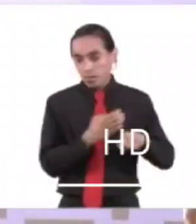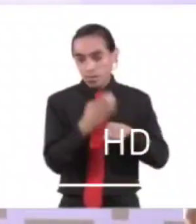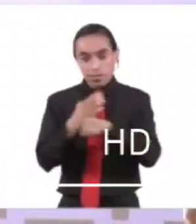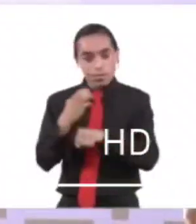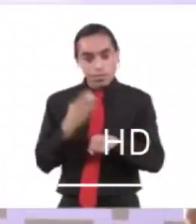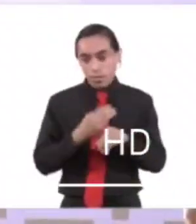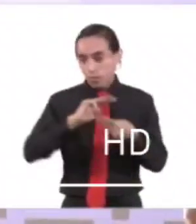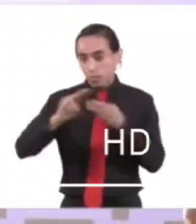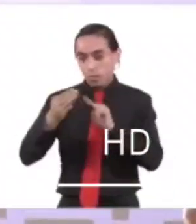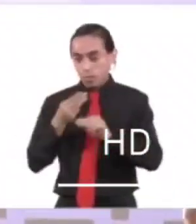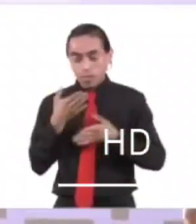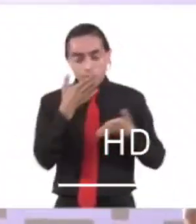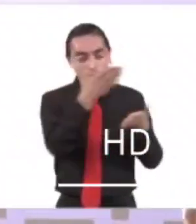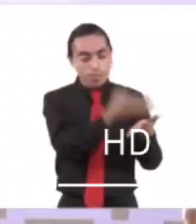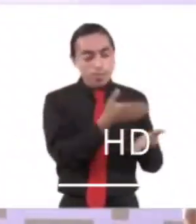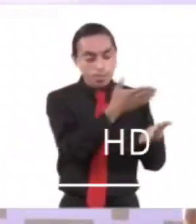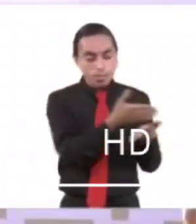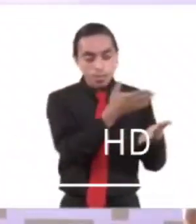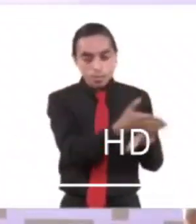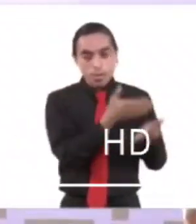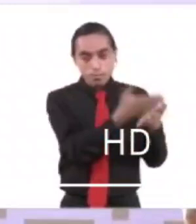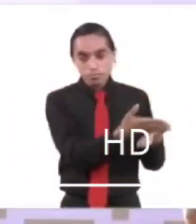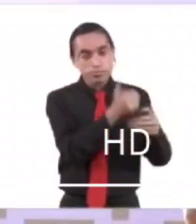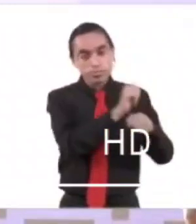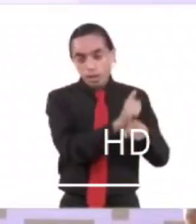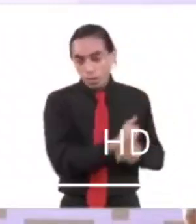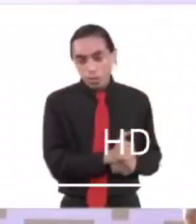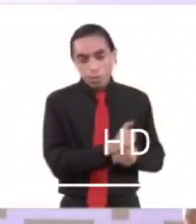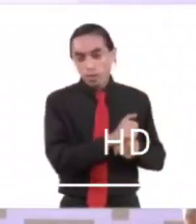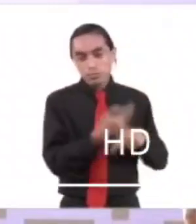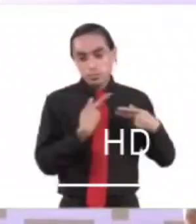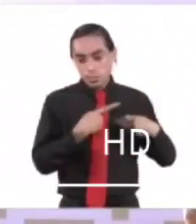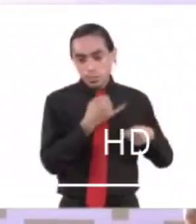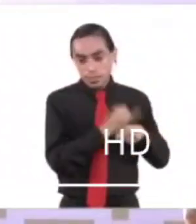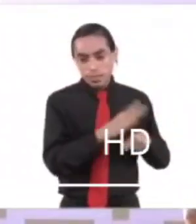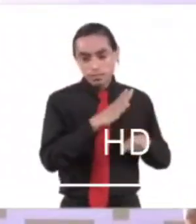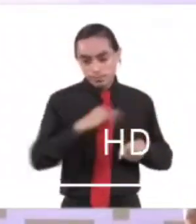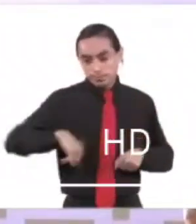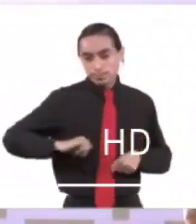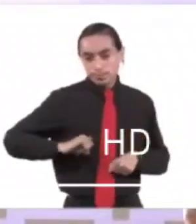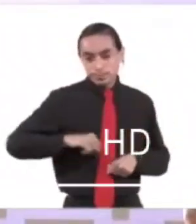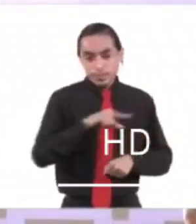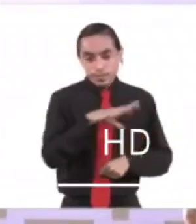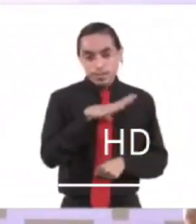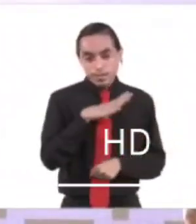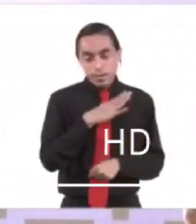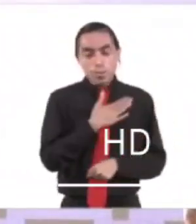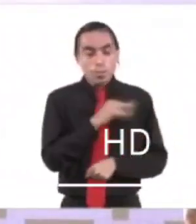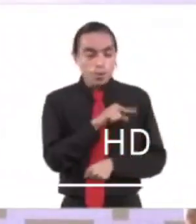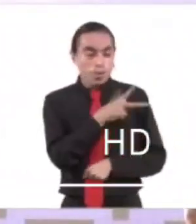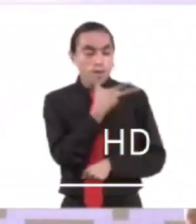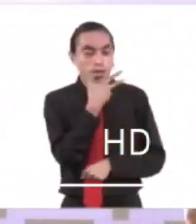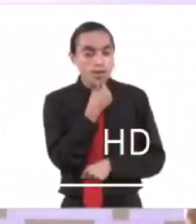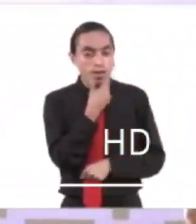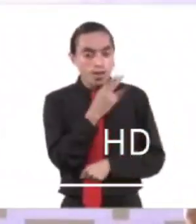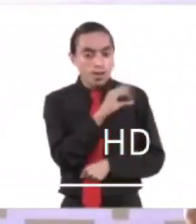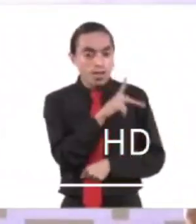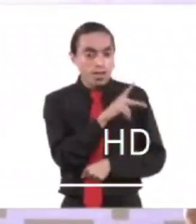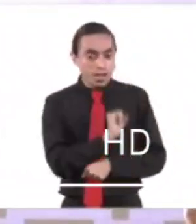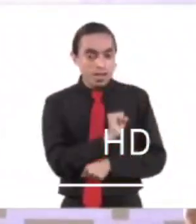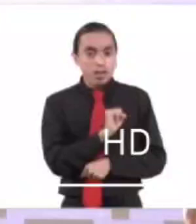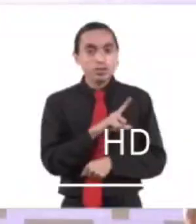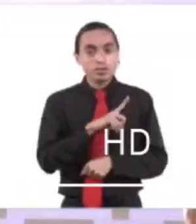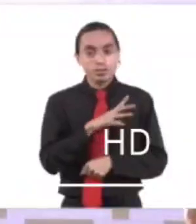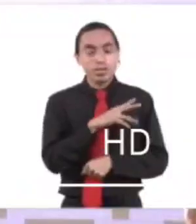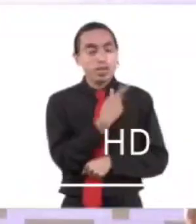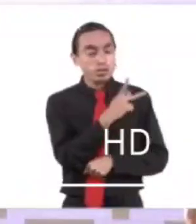y luego actores y personajes interesantes, y que bueno, pues aquí Carlos compartía su gusto por las películas,